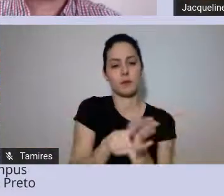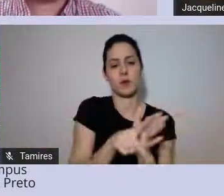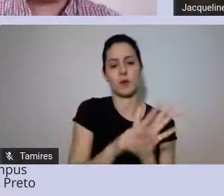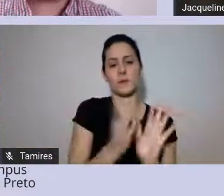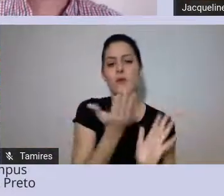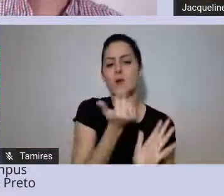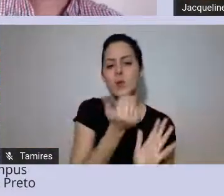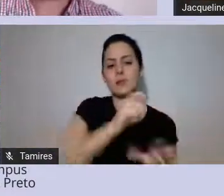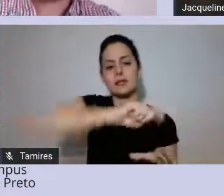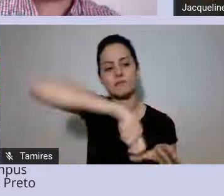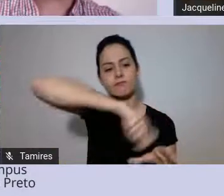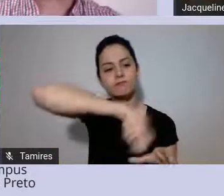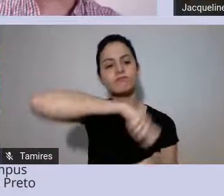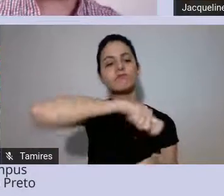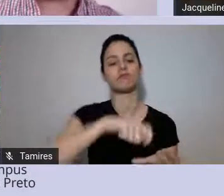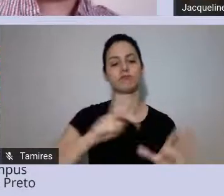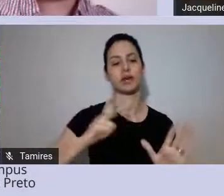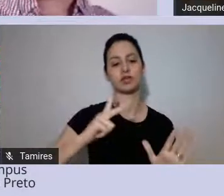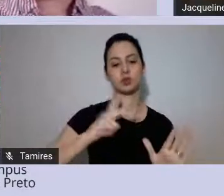Y ahí sí